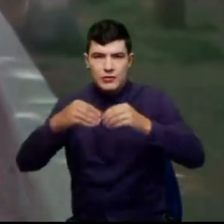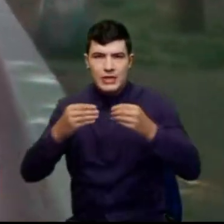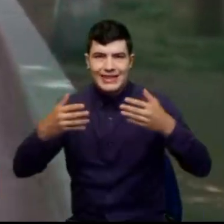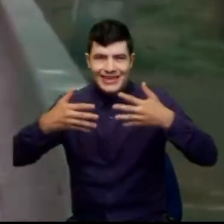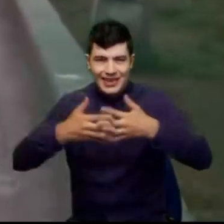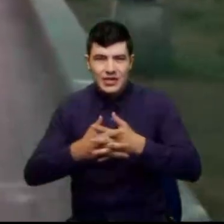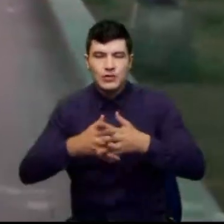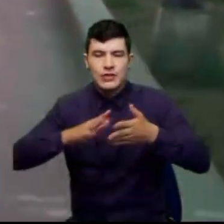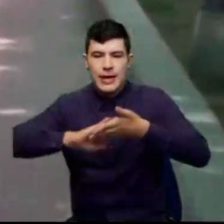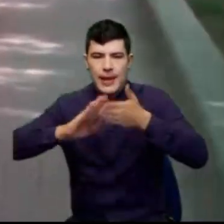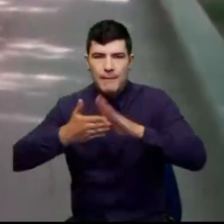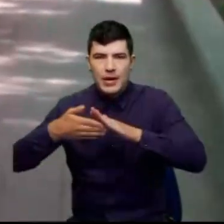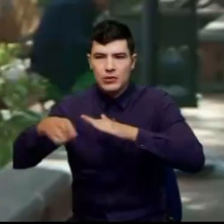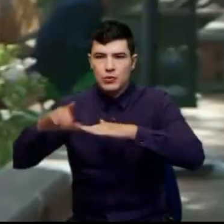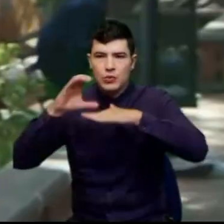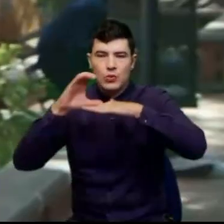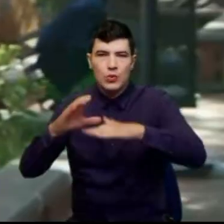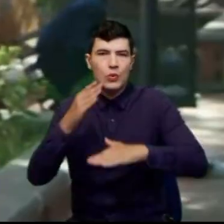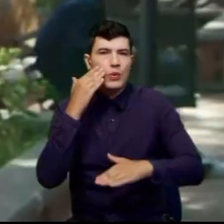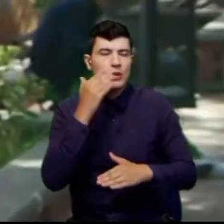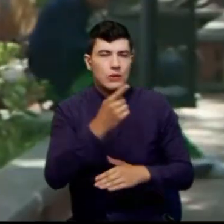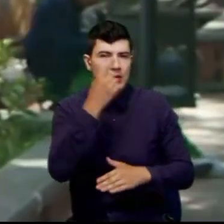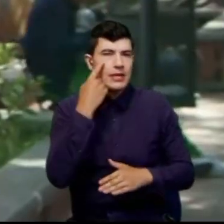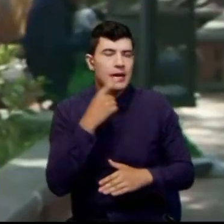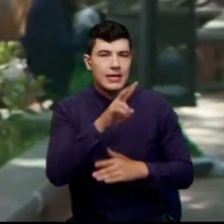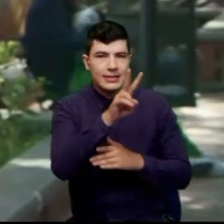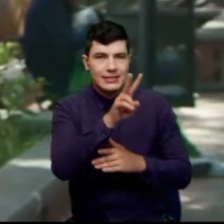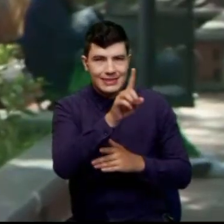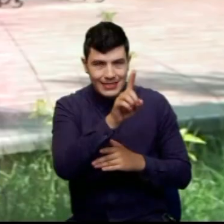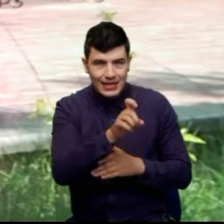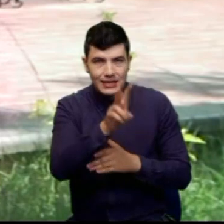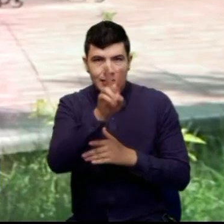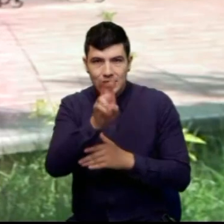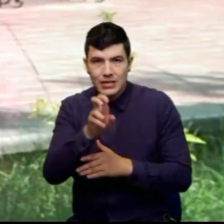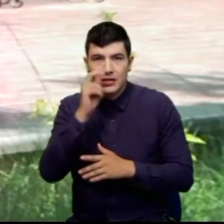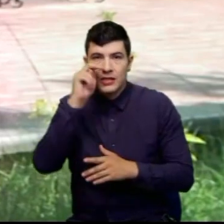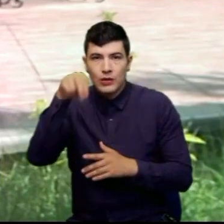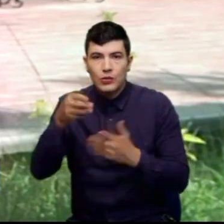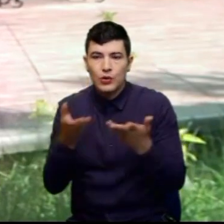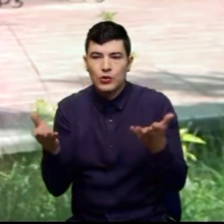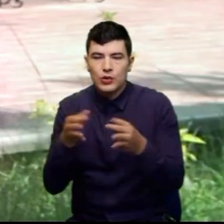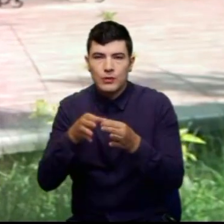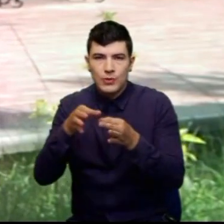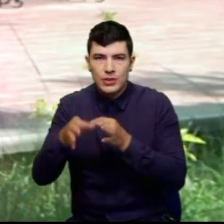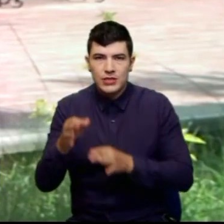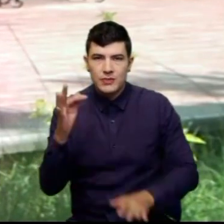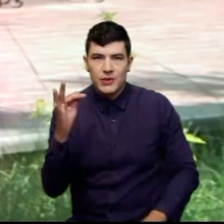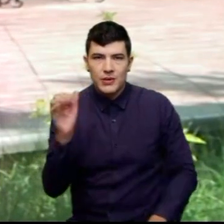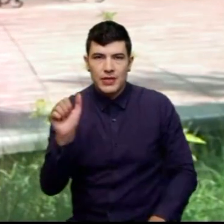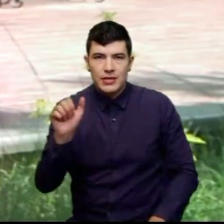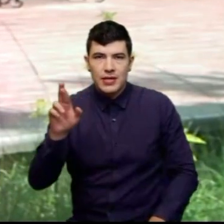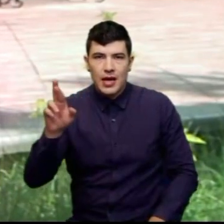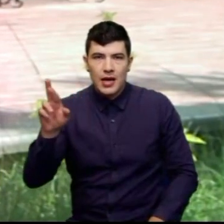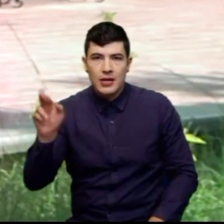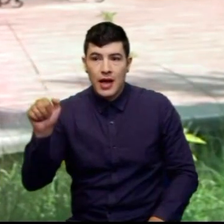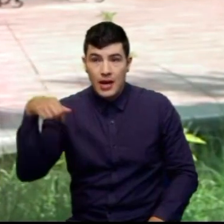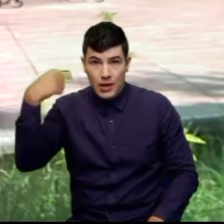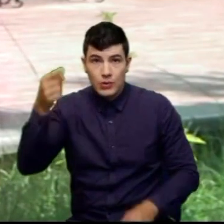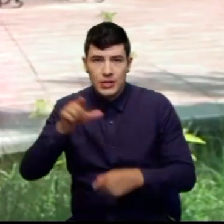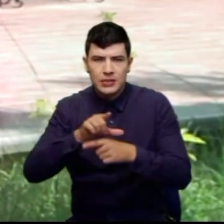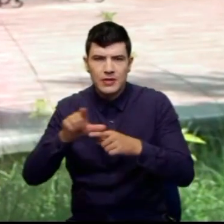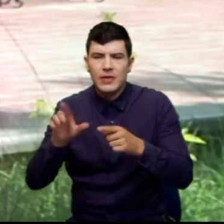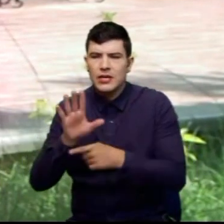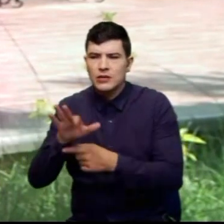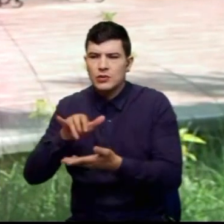del Catatumbo, a realizarse los días 6 y 7 de junio en El Tarra. Se tiene previsto que para la próxima semana esta misión